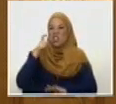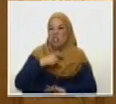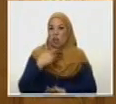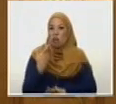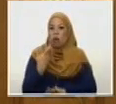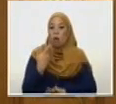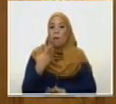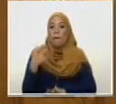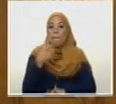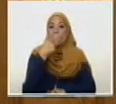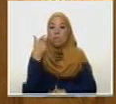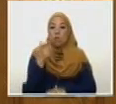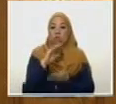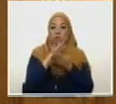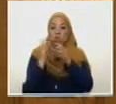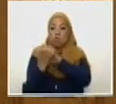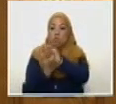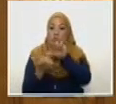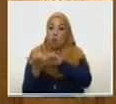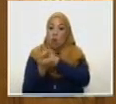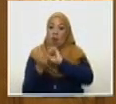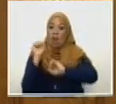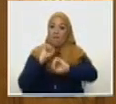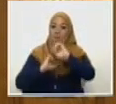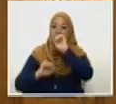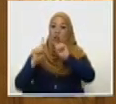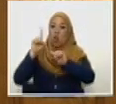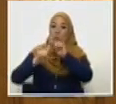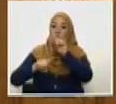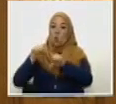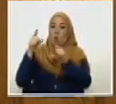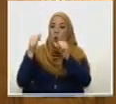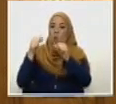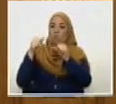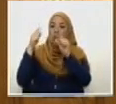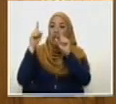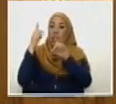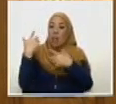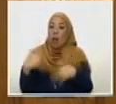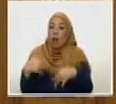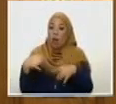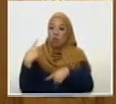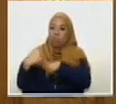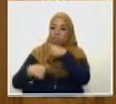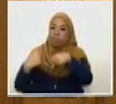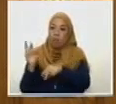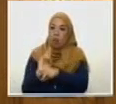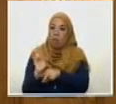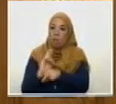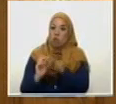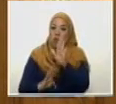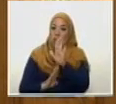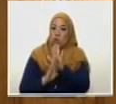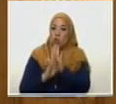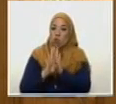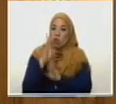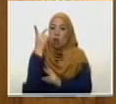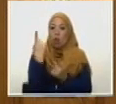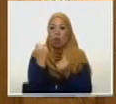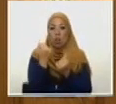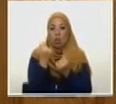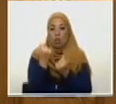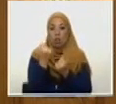del abatimiento de la inflación y contribuir a las condiciones favorables para el crecimiento económico. En